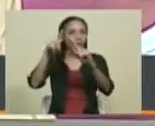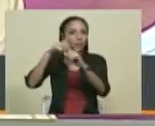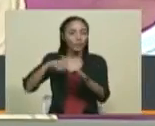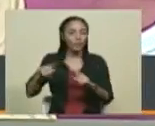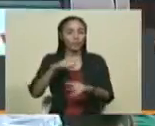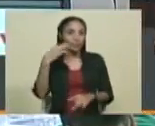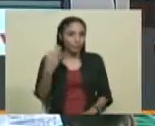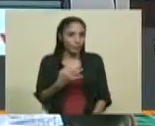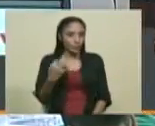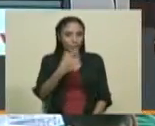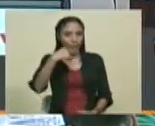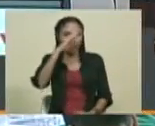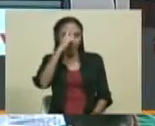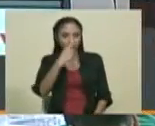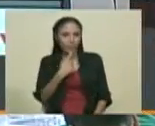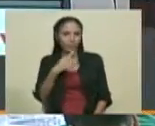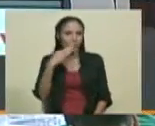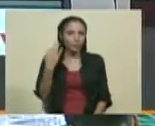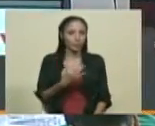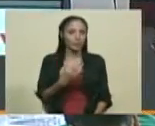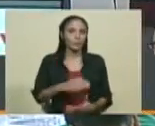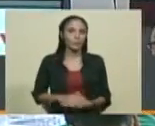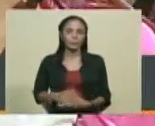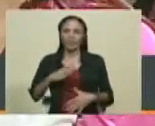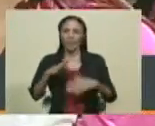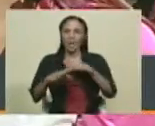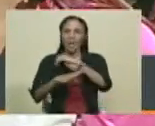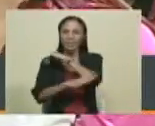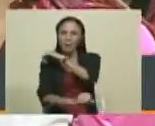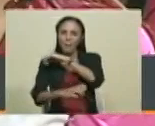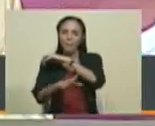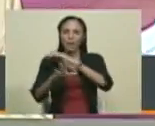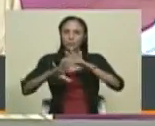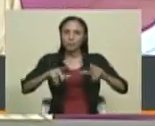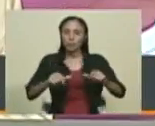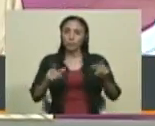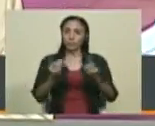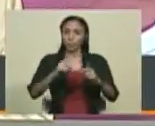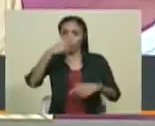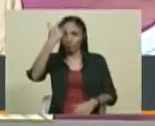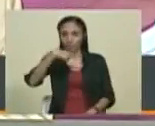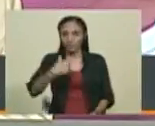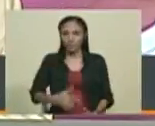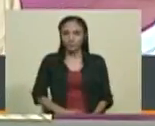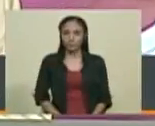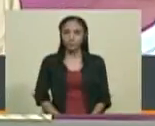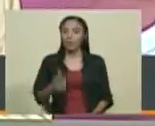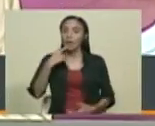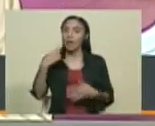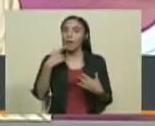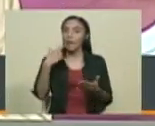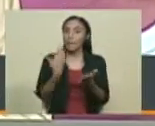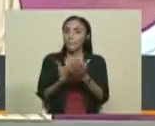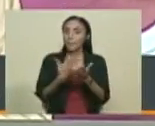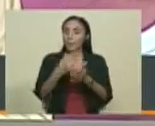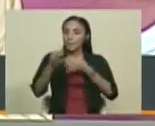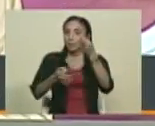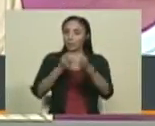honestidad, una nueva cultura empresarial de la rendición de cuentas